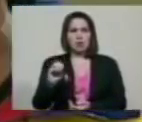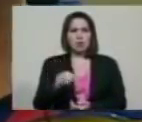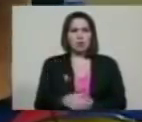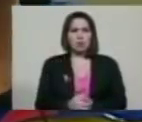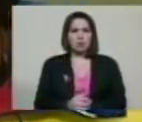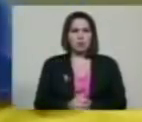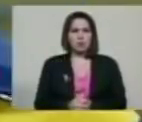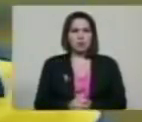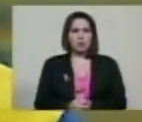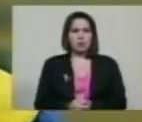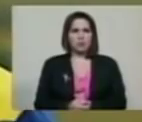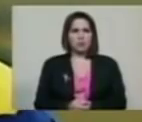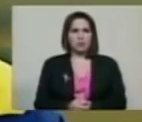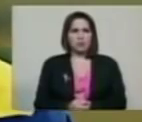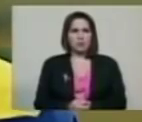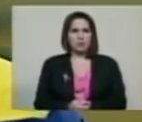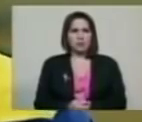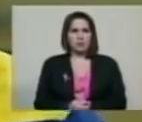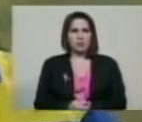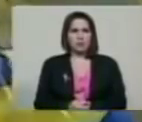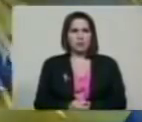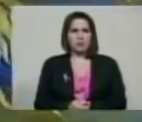¿Ah?